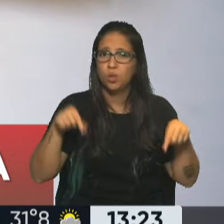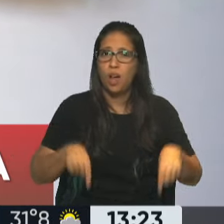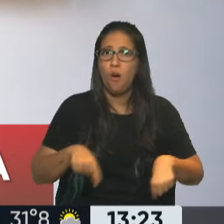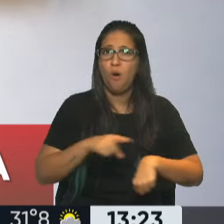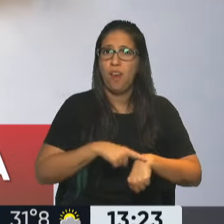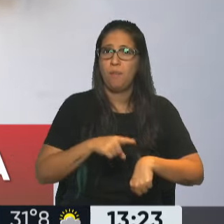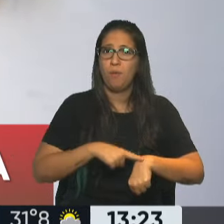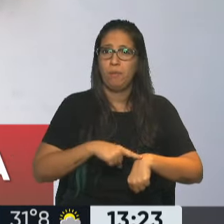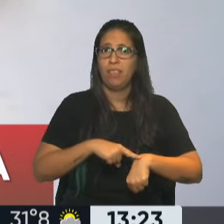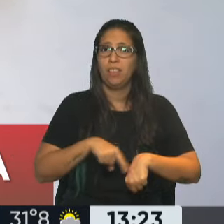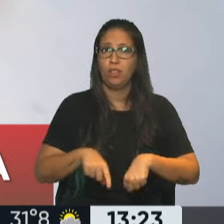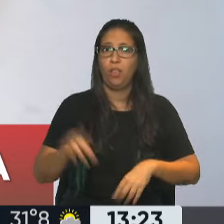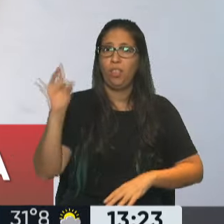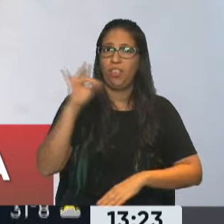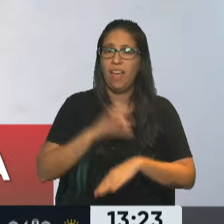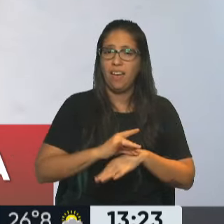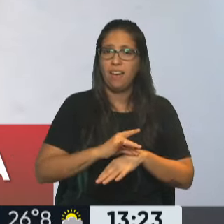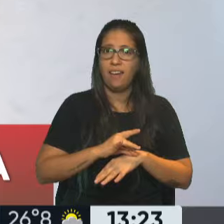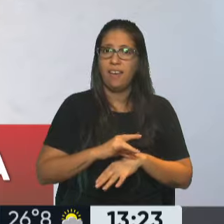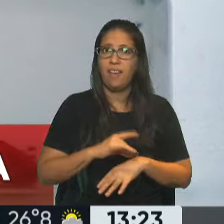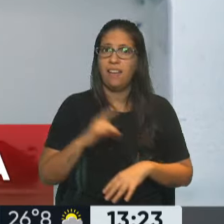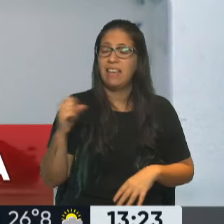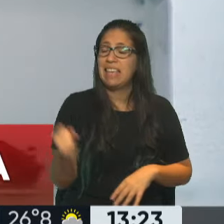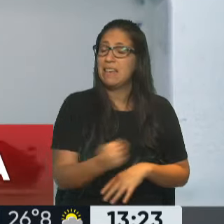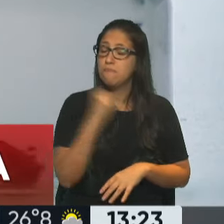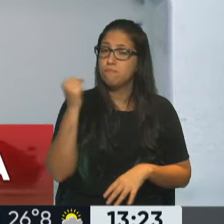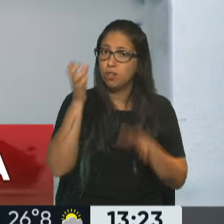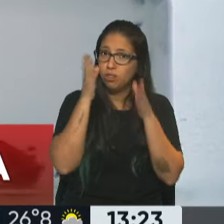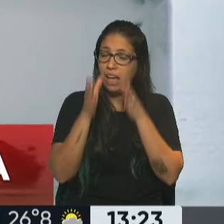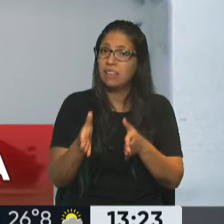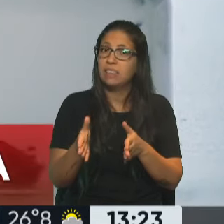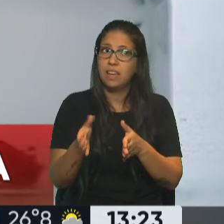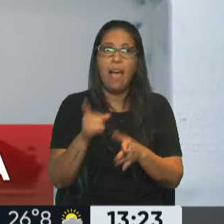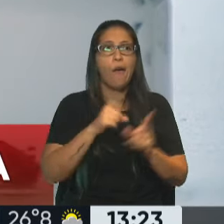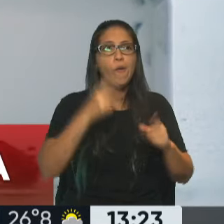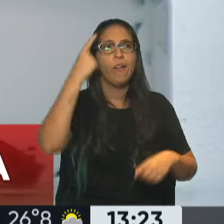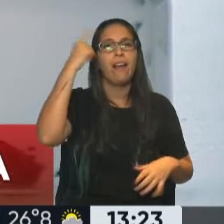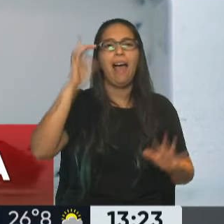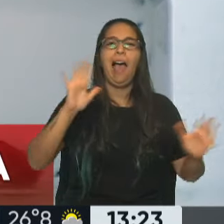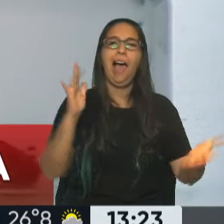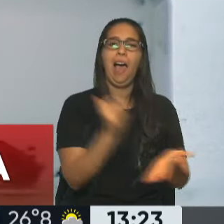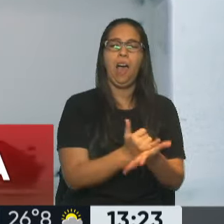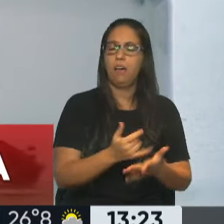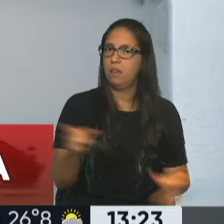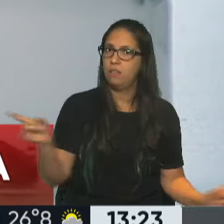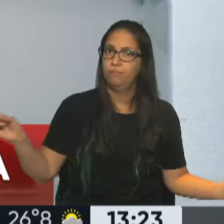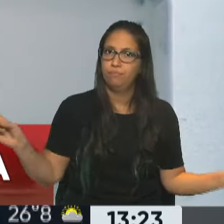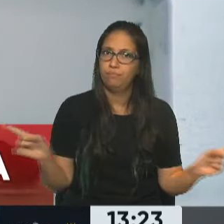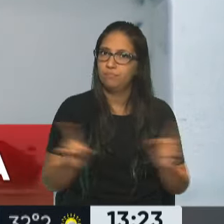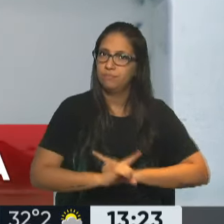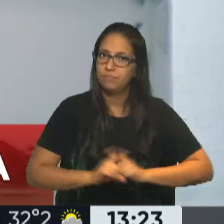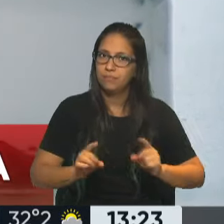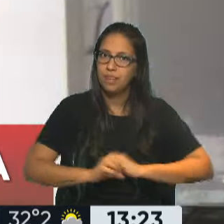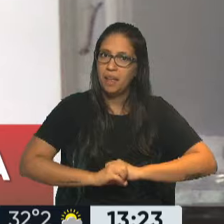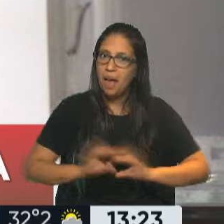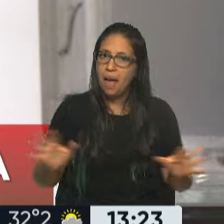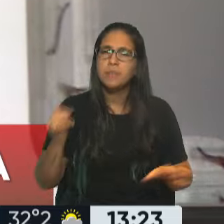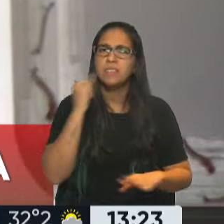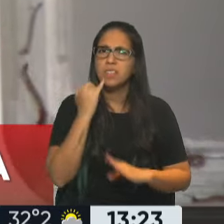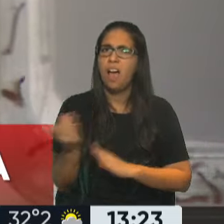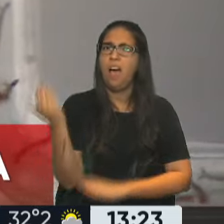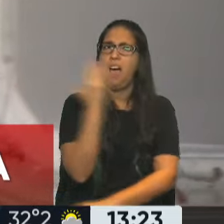dengue. Es mucho más importante de lo que uno, claro, que uno quisiera. Pero ya se veía, porque ya el